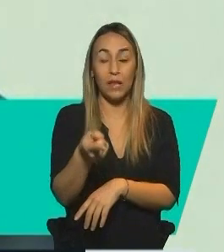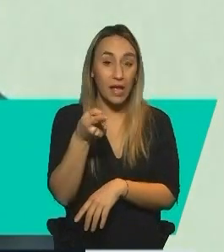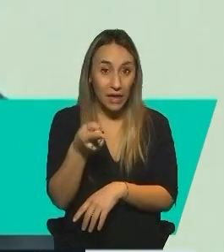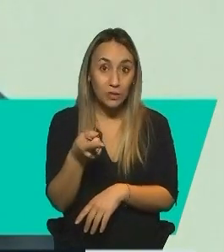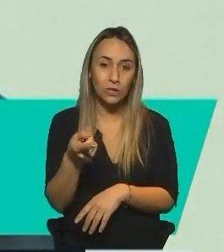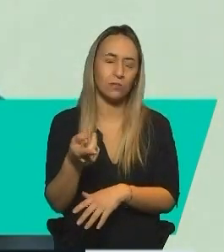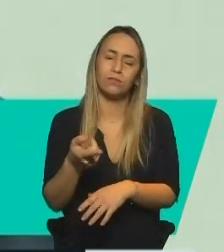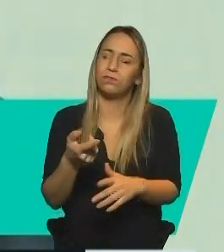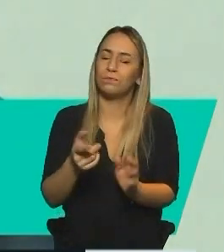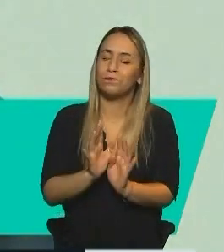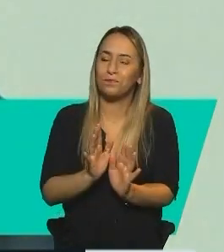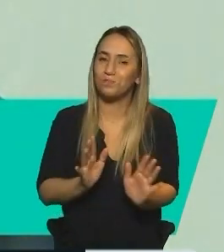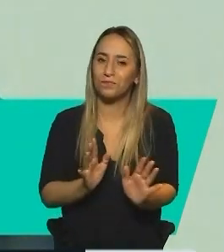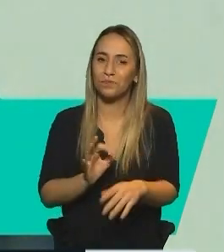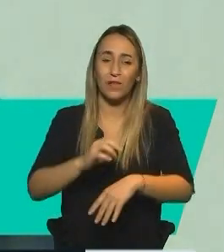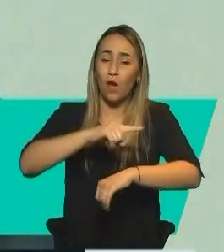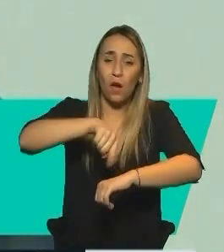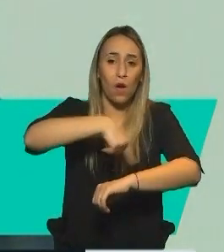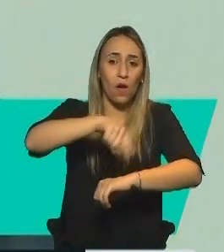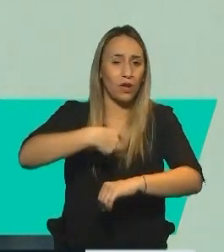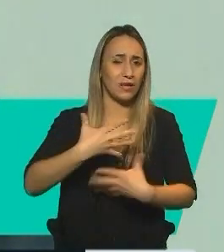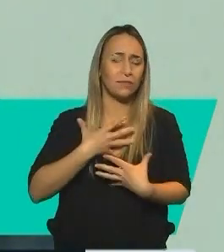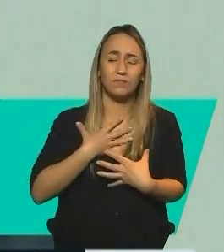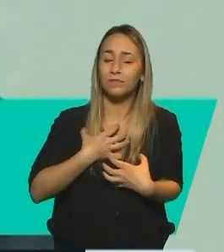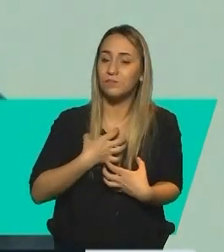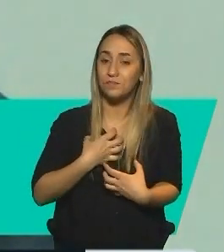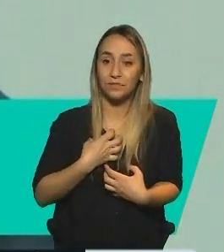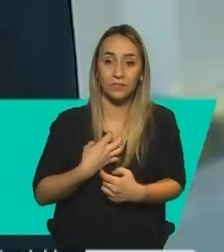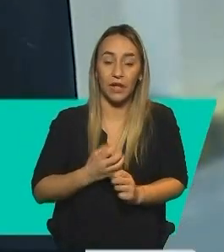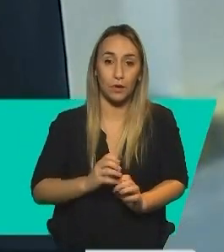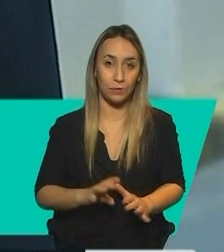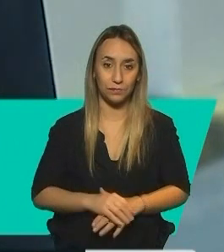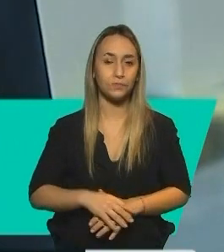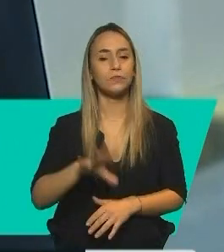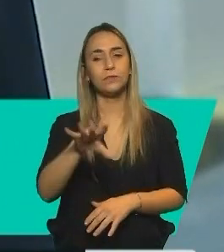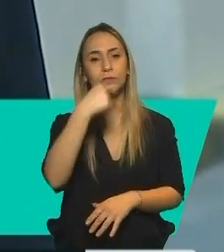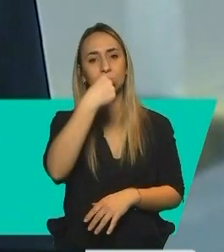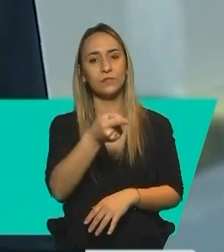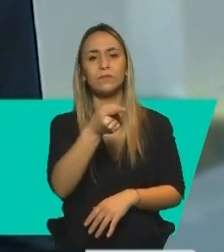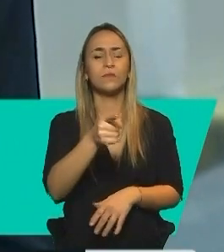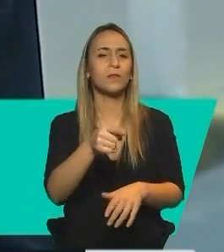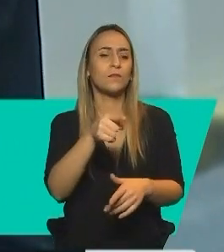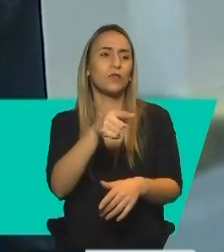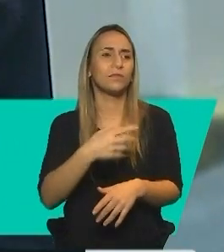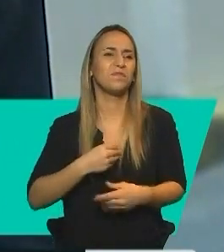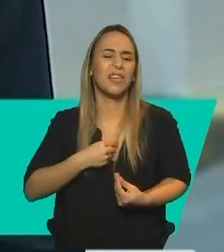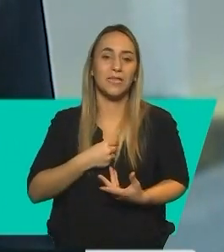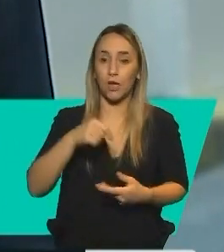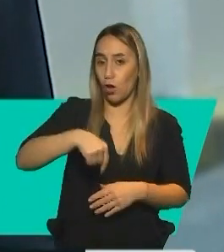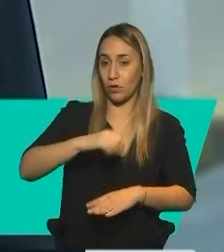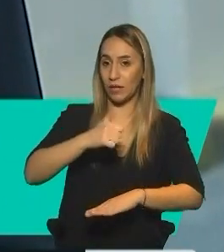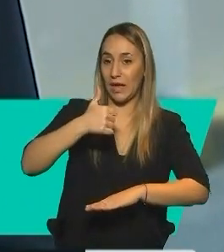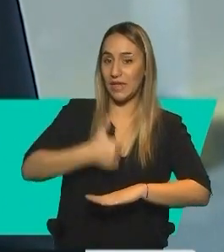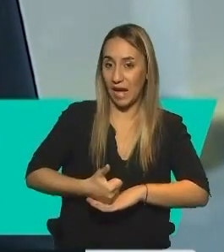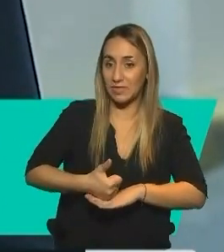fueron esos terribles horas angustiosas. Horacio, ¿qué significa para vos estar hoy